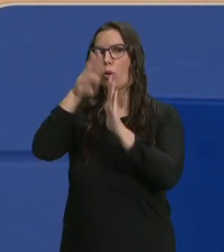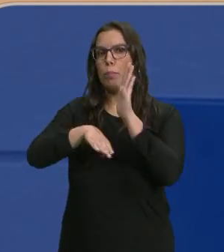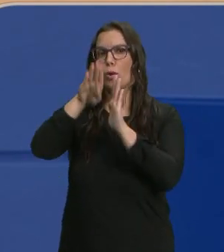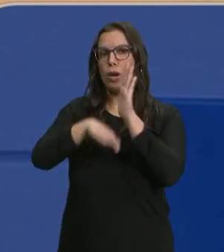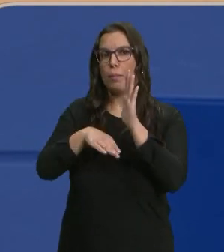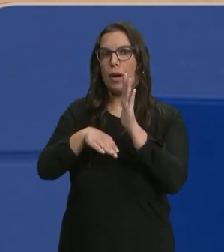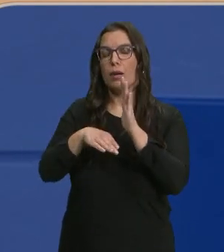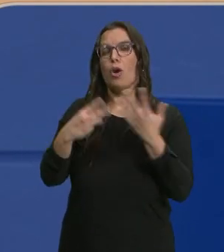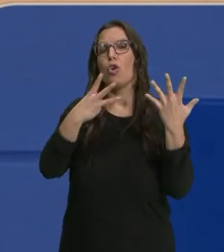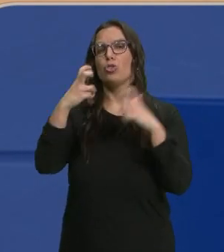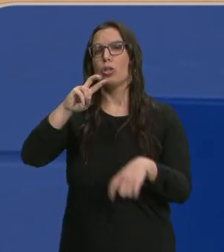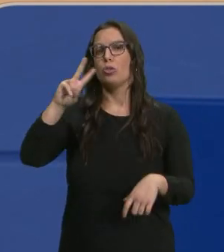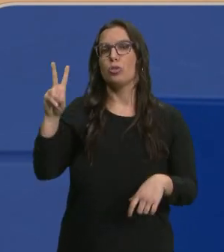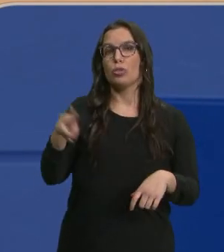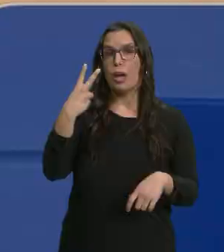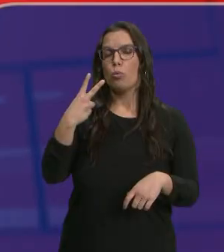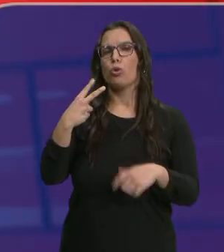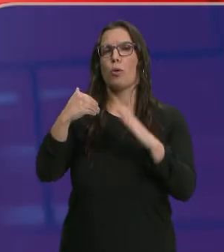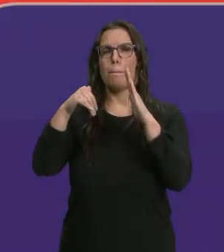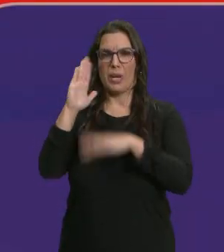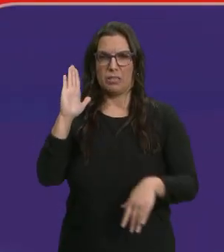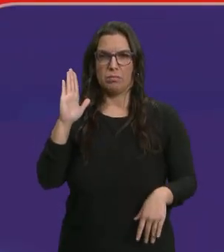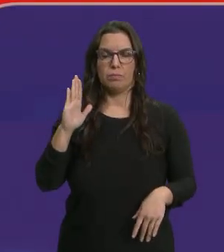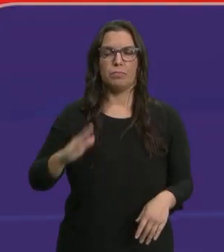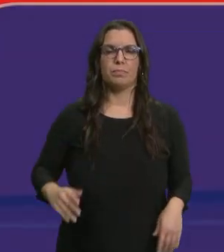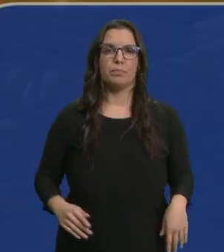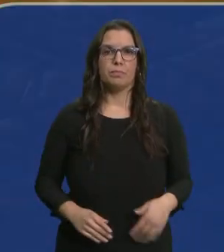los 800 euros por visita.